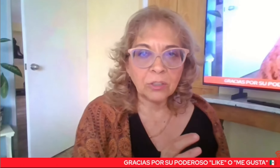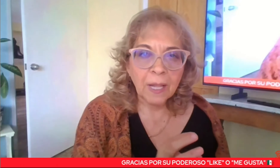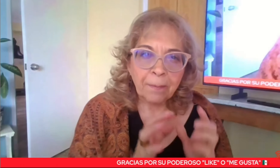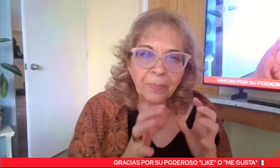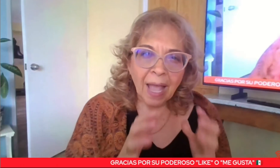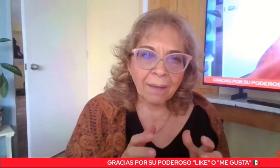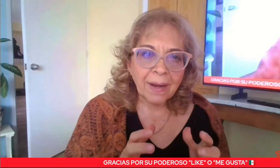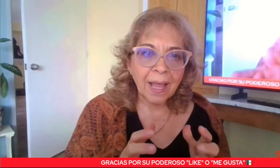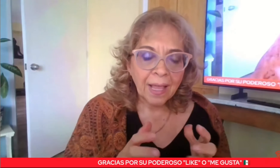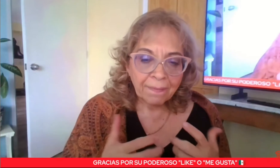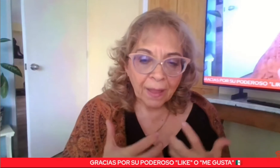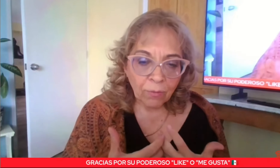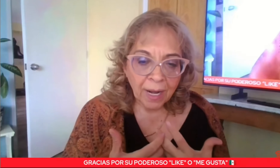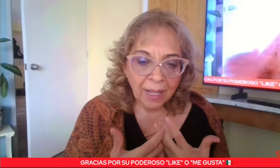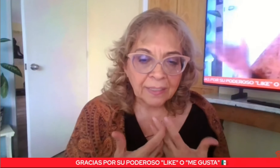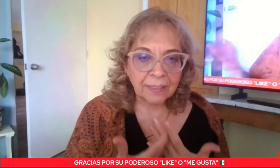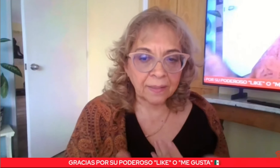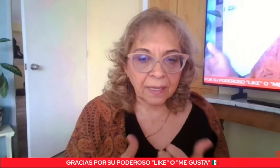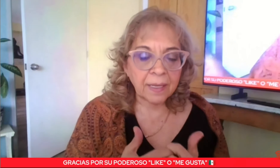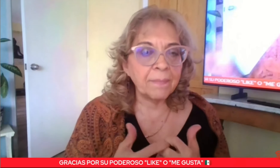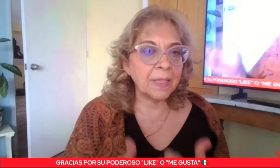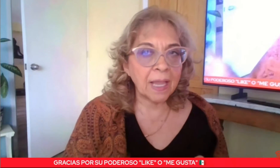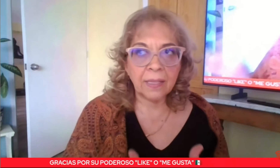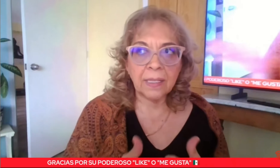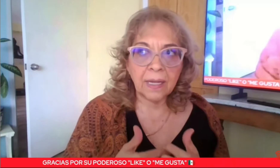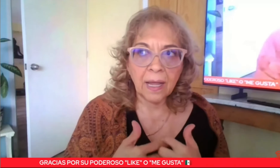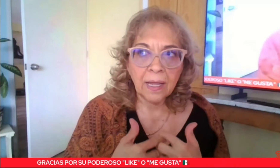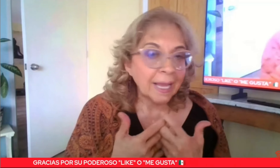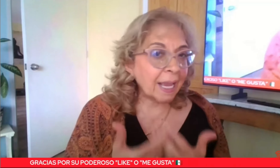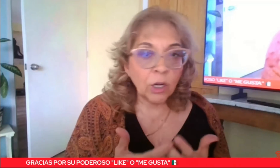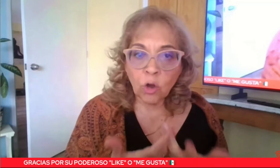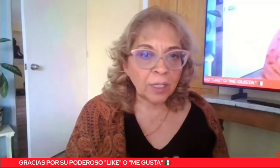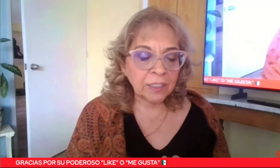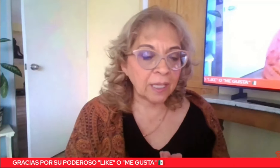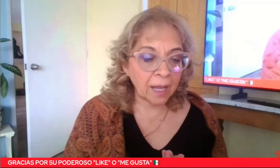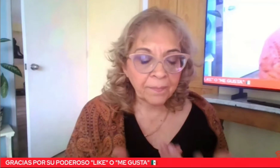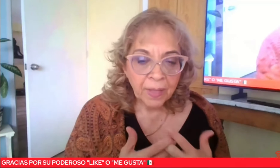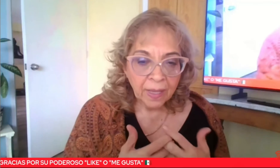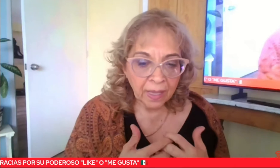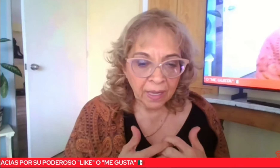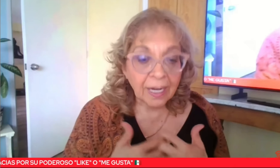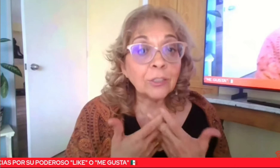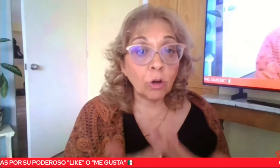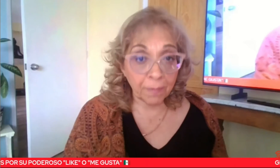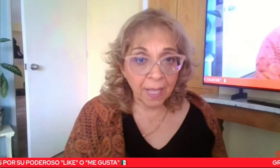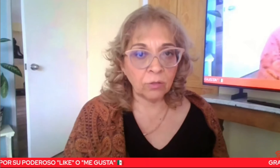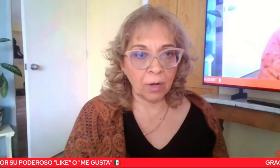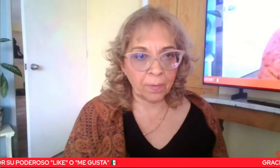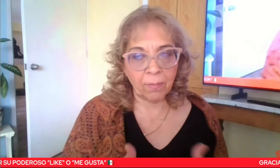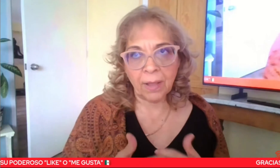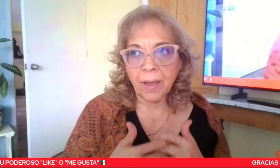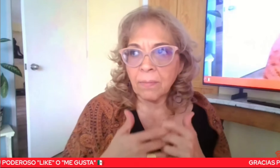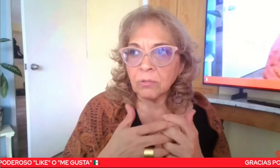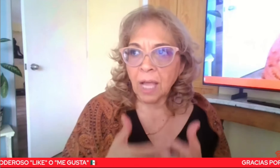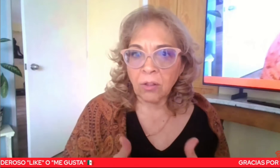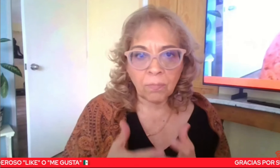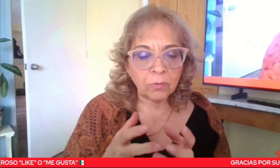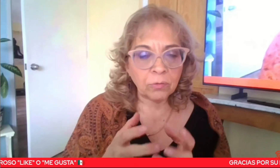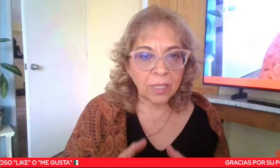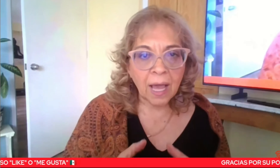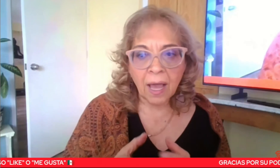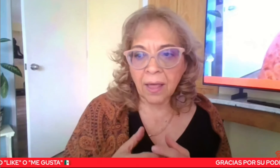enemigos, habla de una estrategia mediática que no está resolviendo el problema. Hemos dado